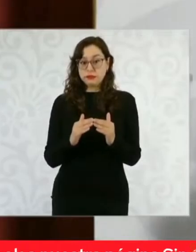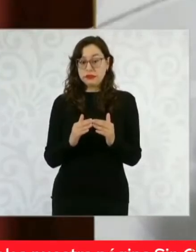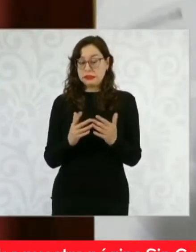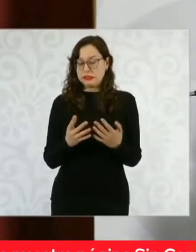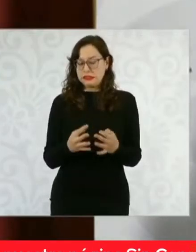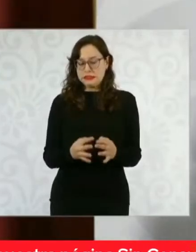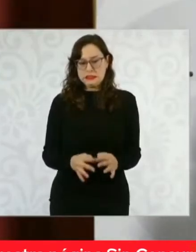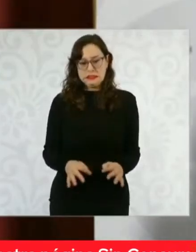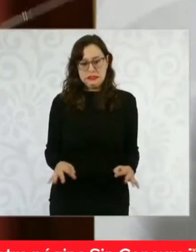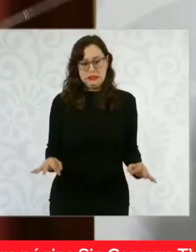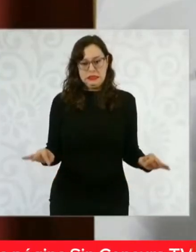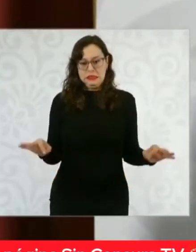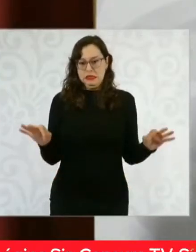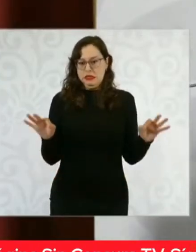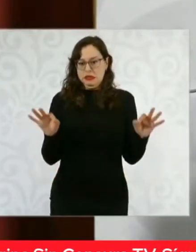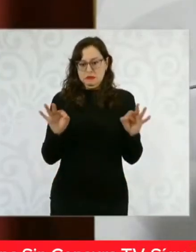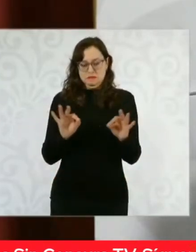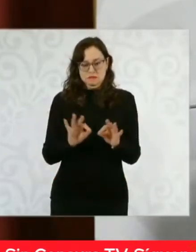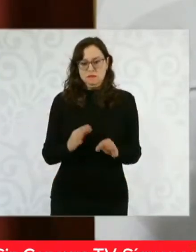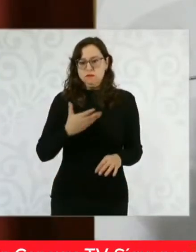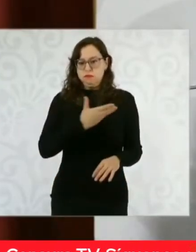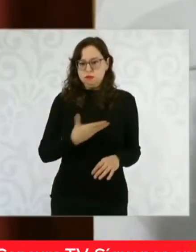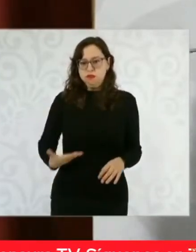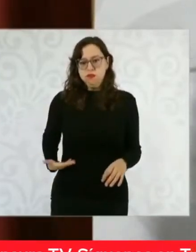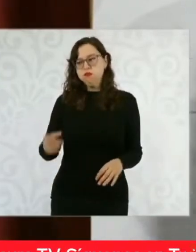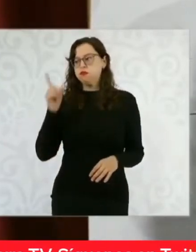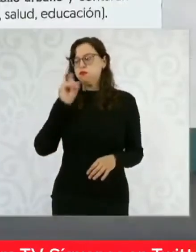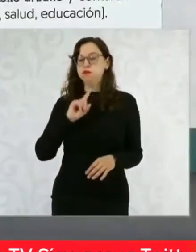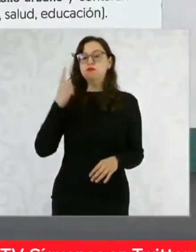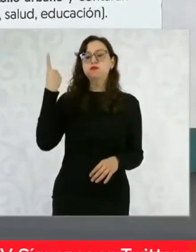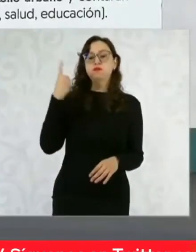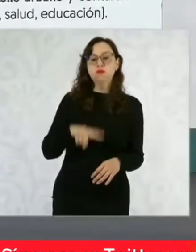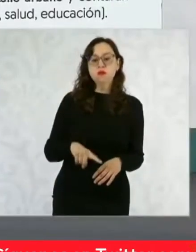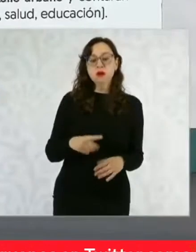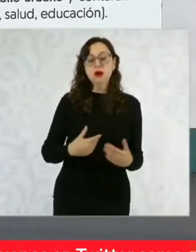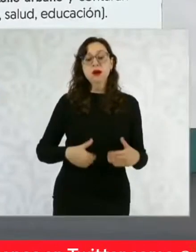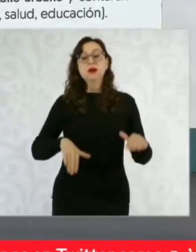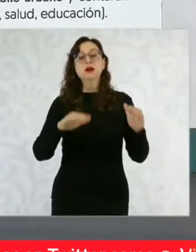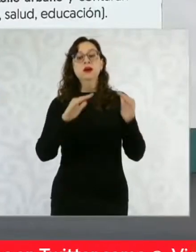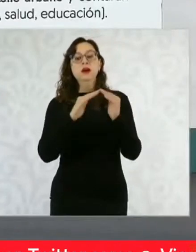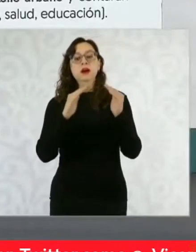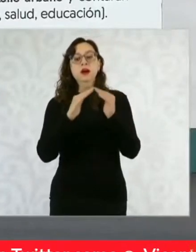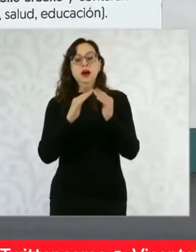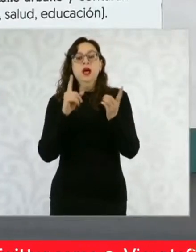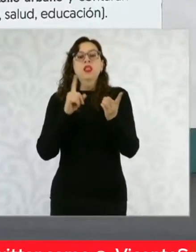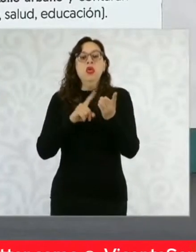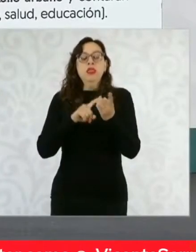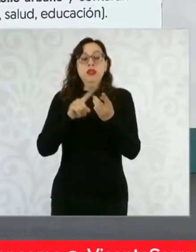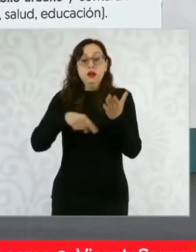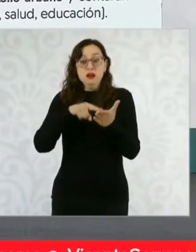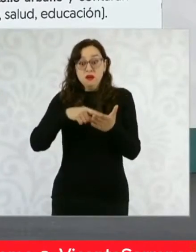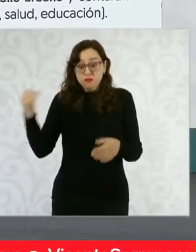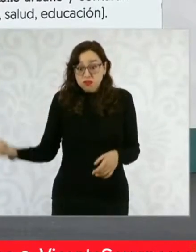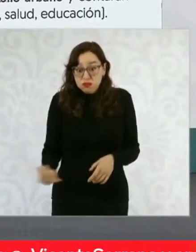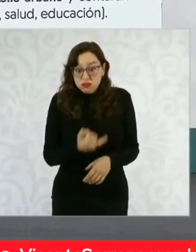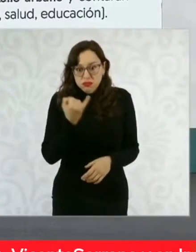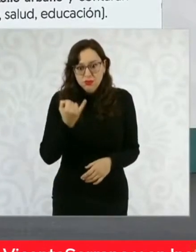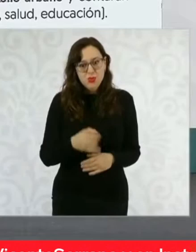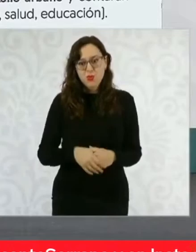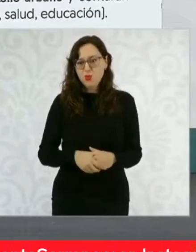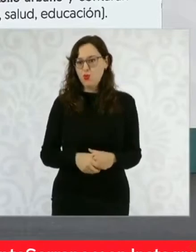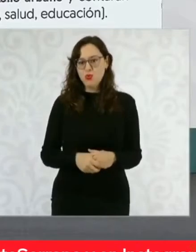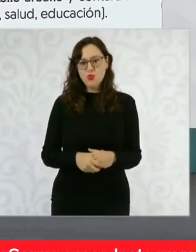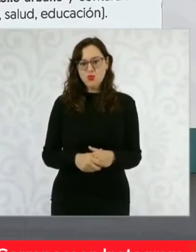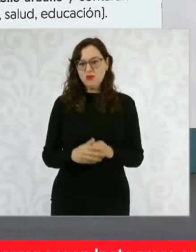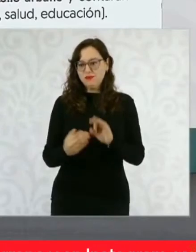instrucciones muy precisas que dio la presidenta, van a estar ubicadas en los centros de desarrollo urbano